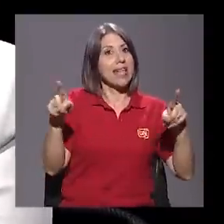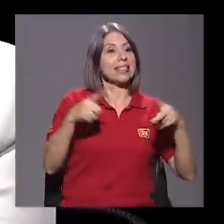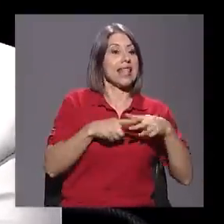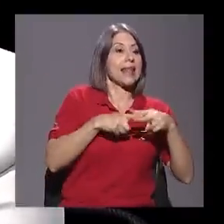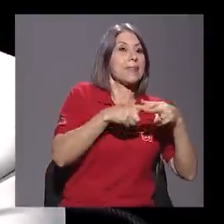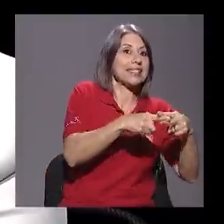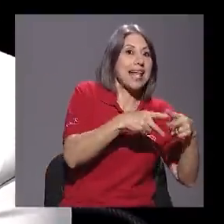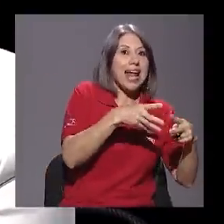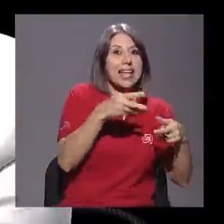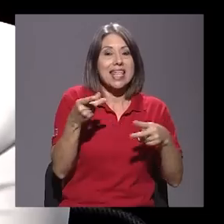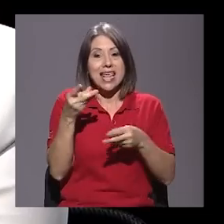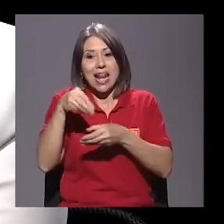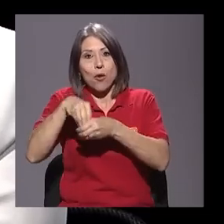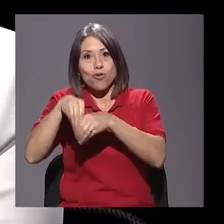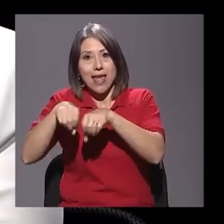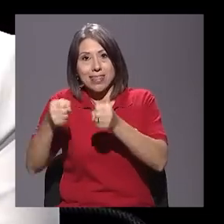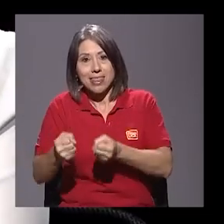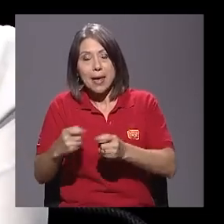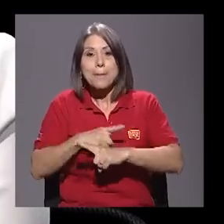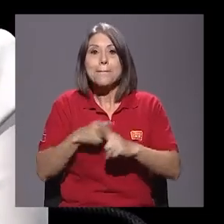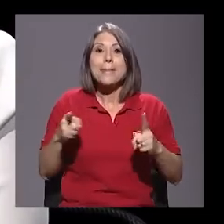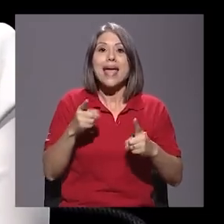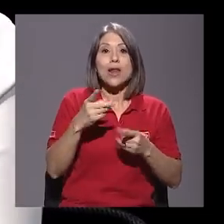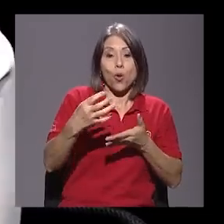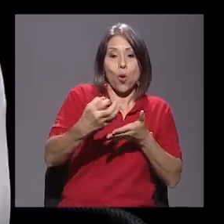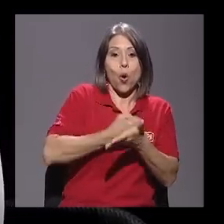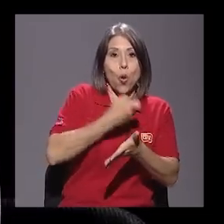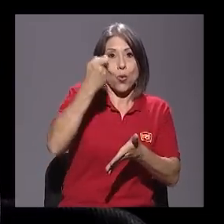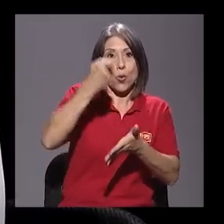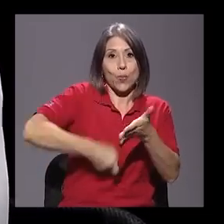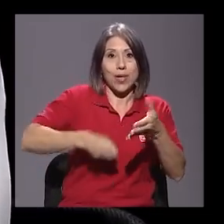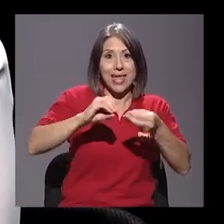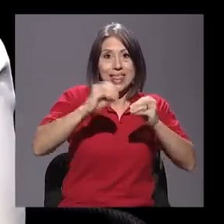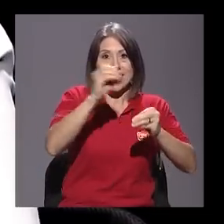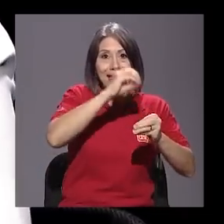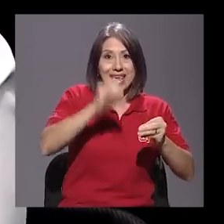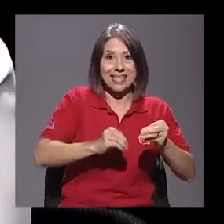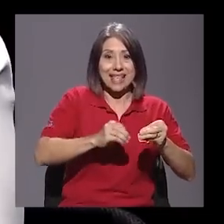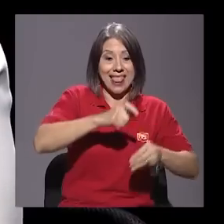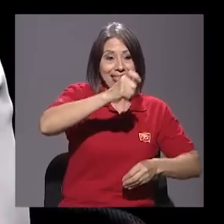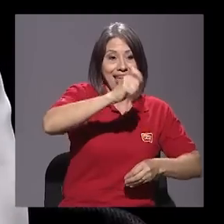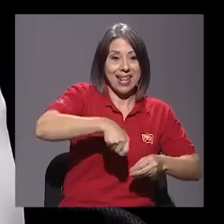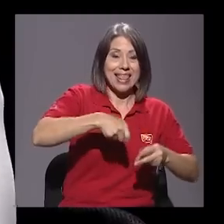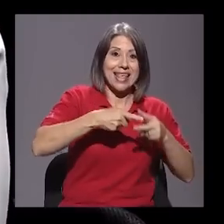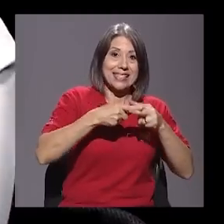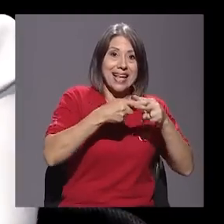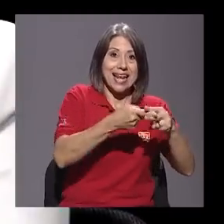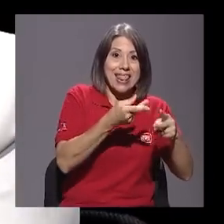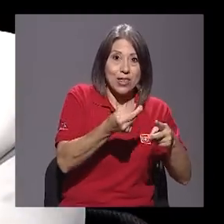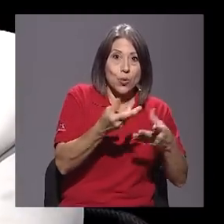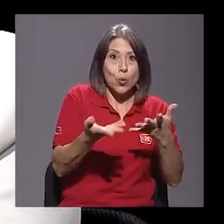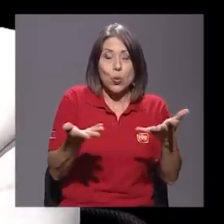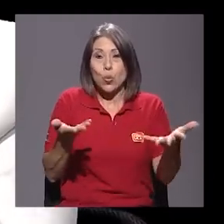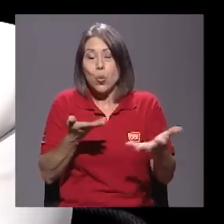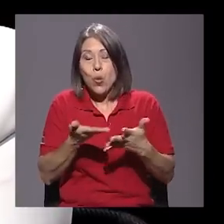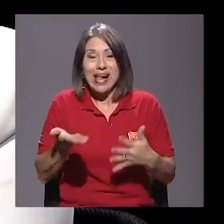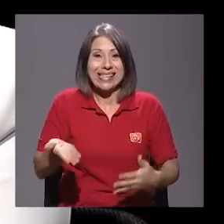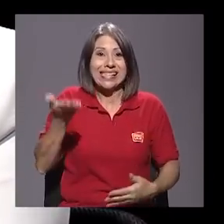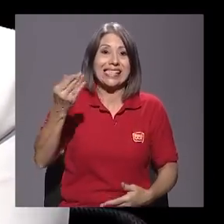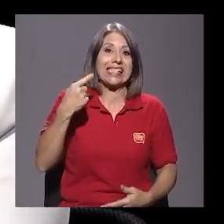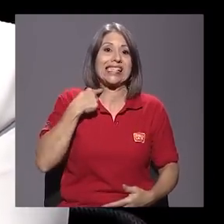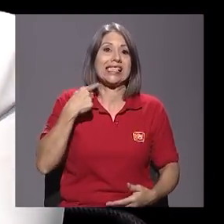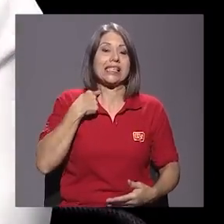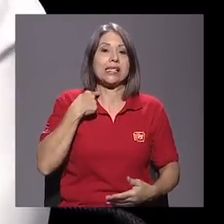pero además acá las tasas de interés de tarjetas de crédito y de préstamo son también muy altas. Entonces, al final tenemos